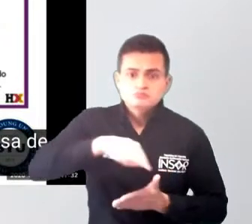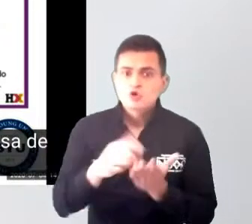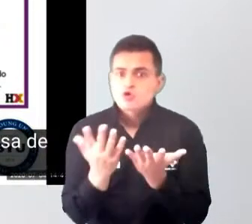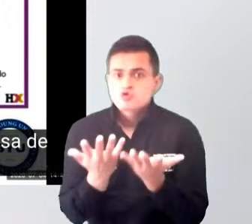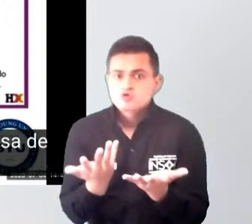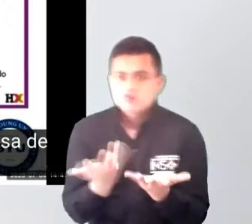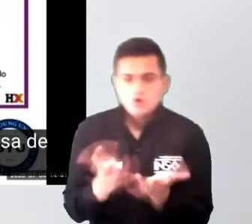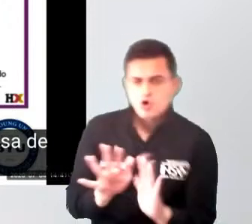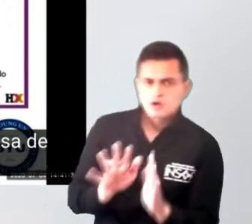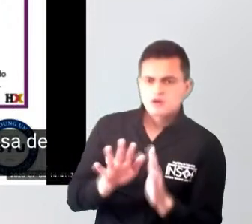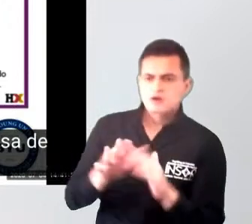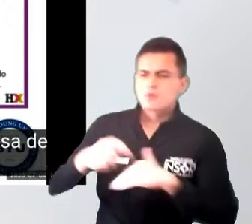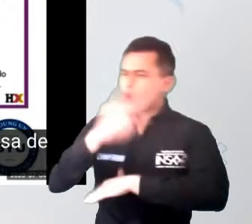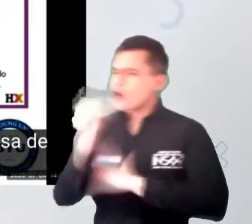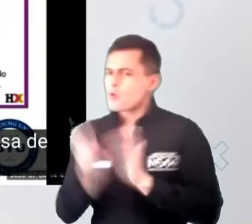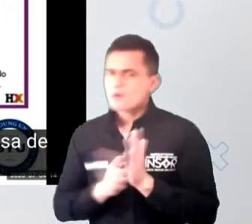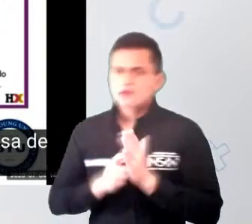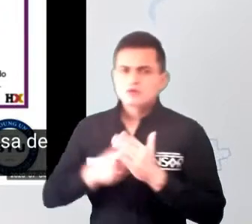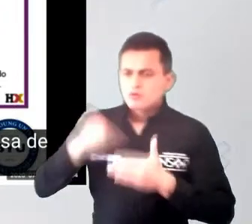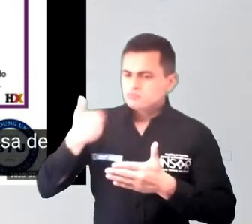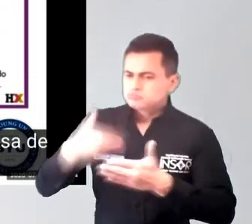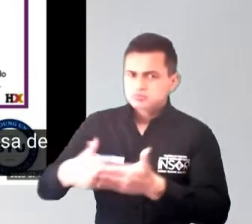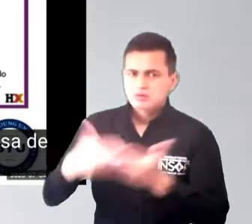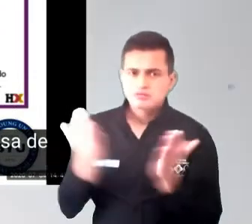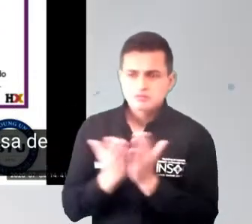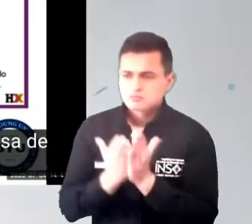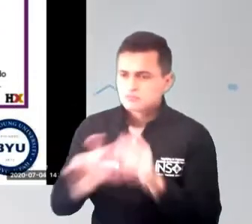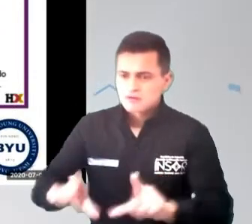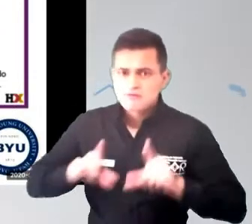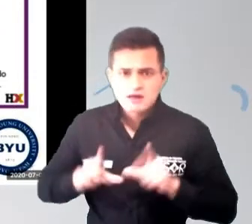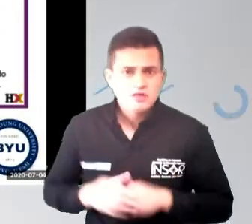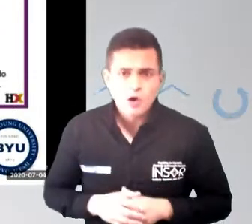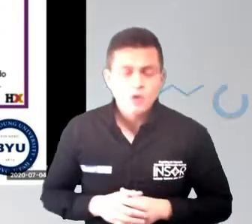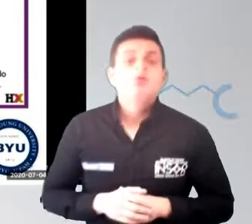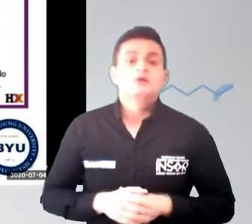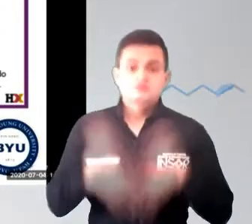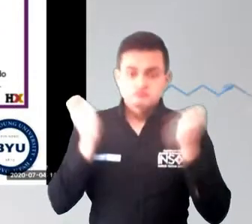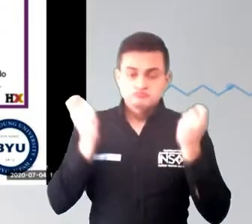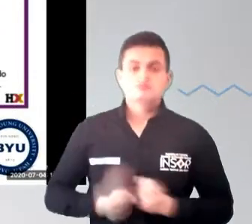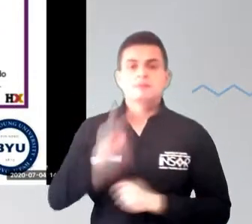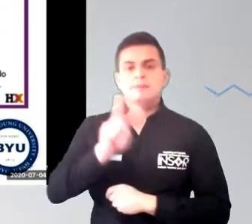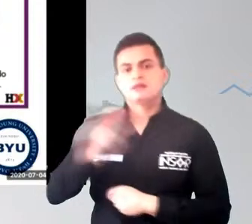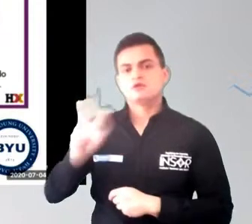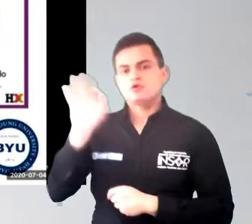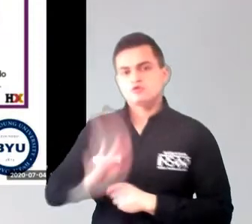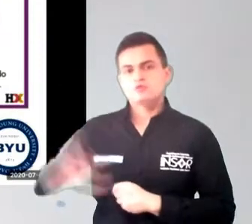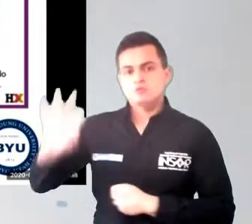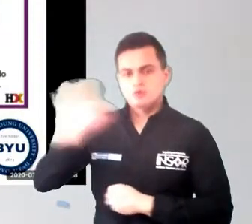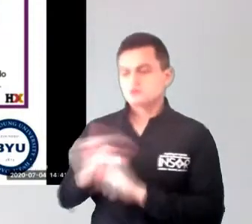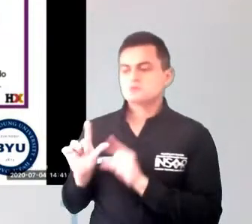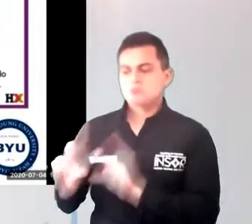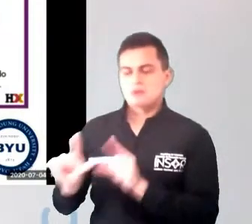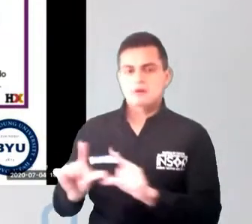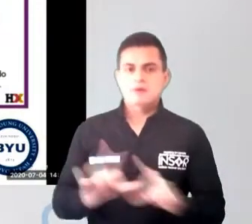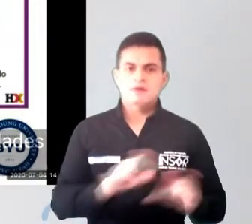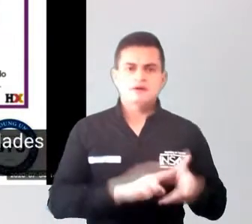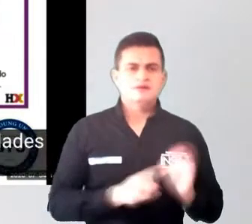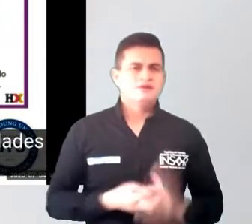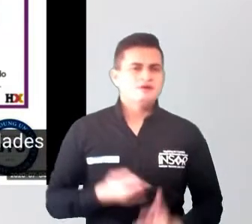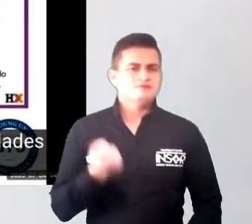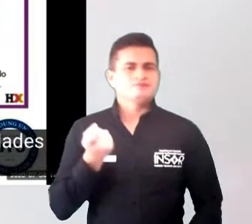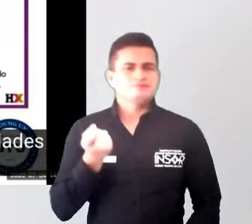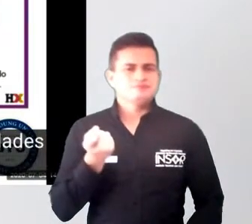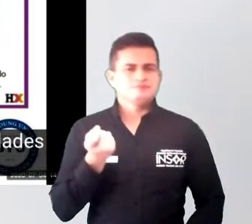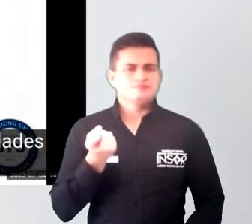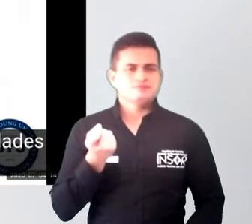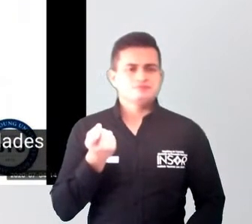curso, su tasa de finalización era del 22%, la cual es aún muy, muy baja, mucho más baja